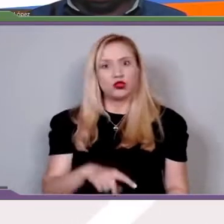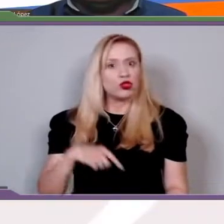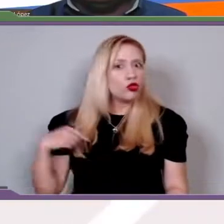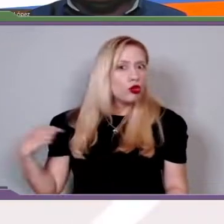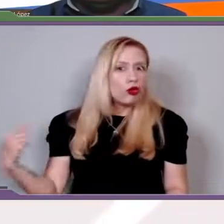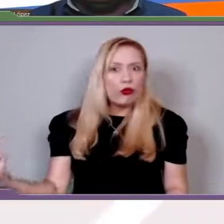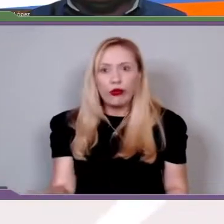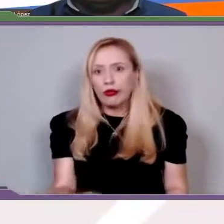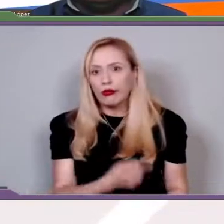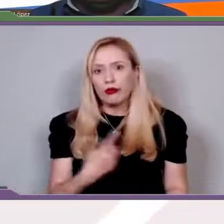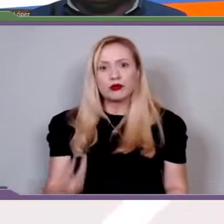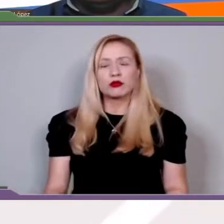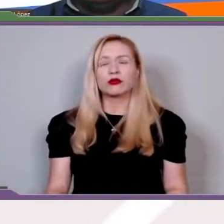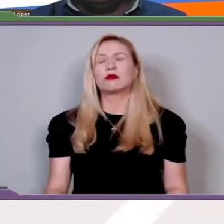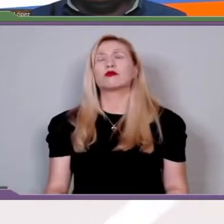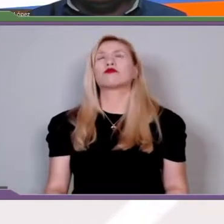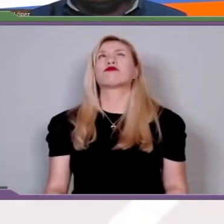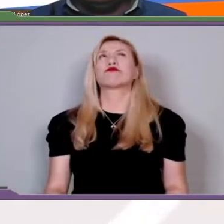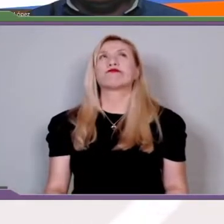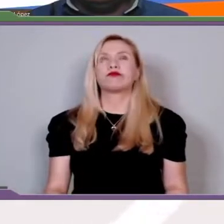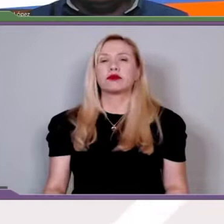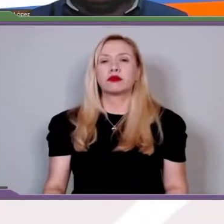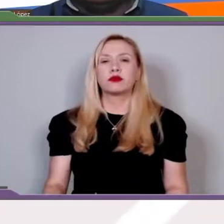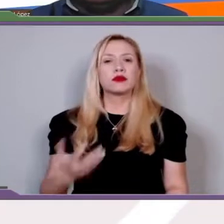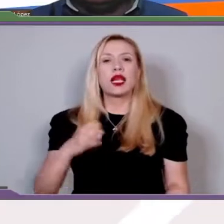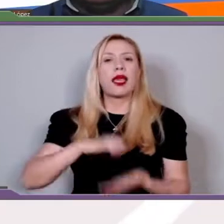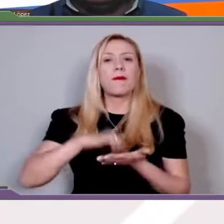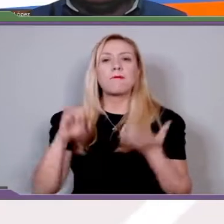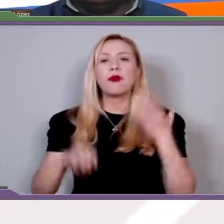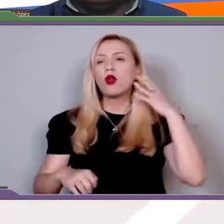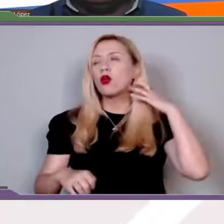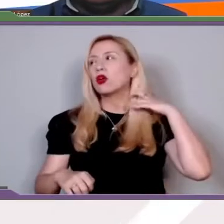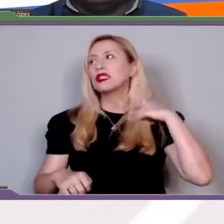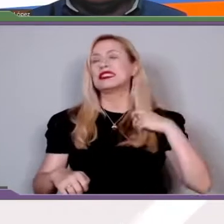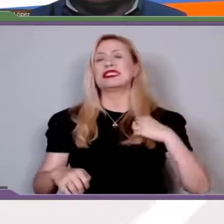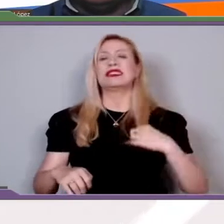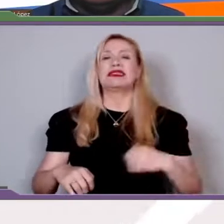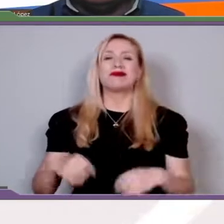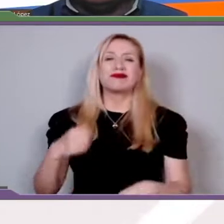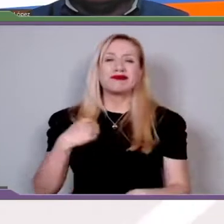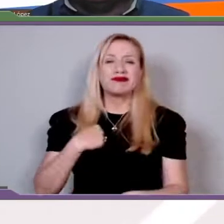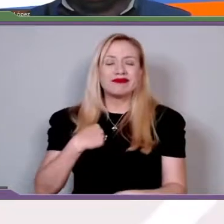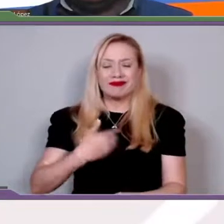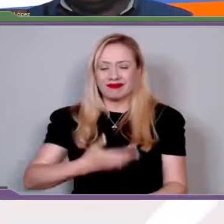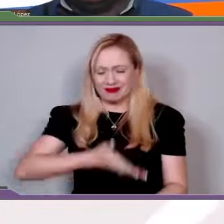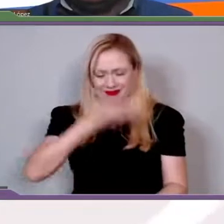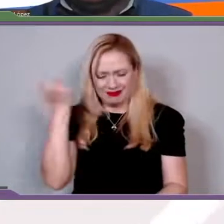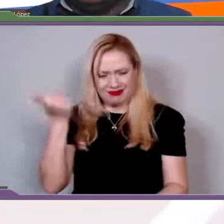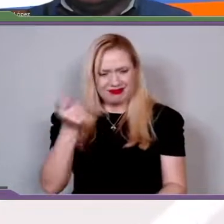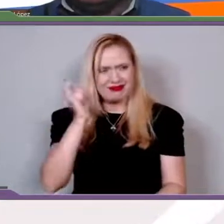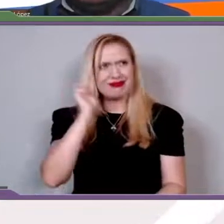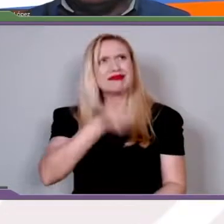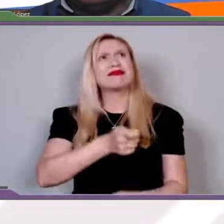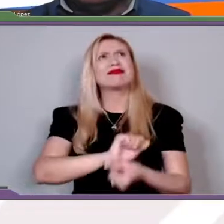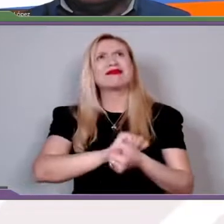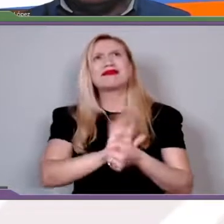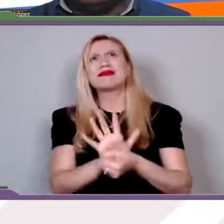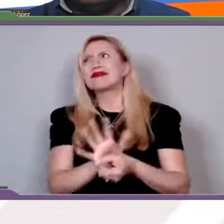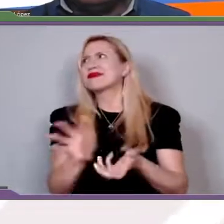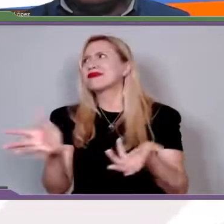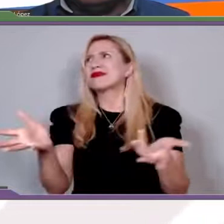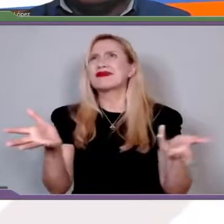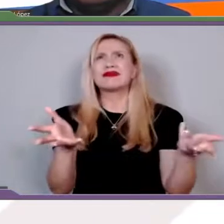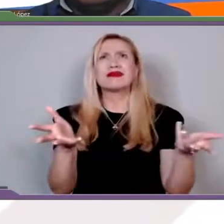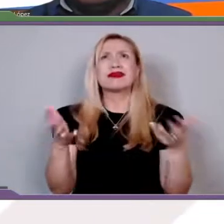¿no? El hecho de repente estar enfrentadas a una enfermedad que desconocemos, quienes hemos podido confinarnos en